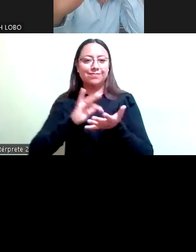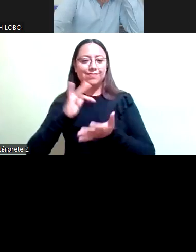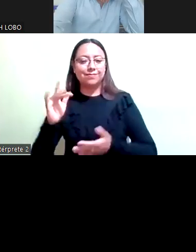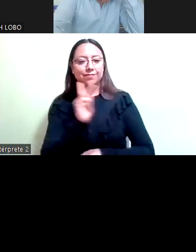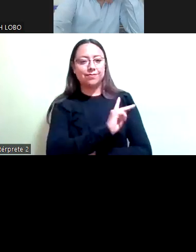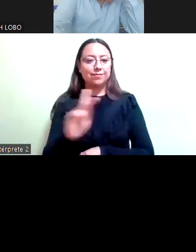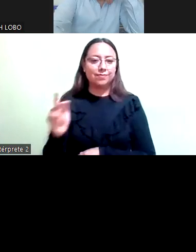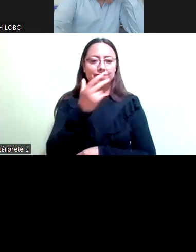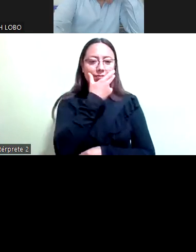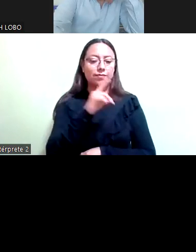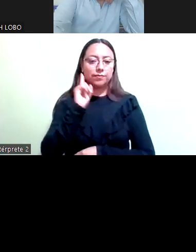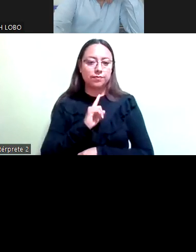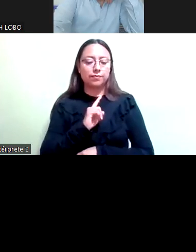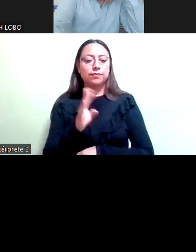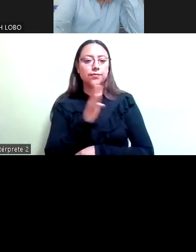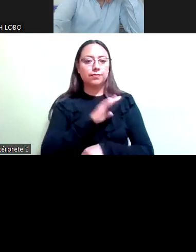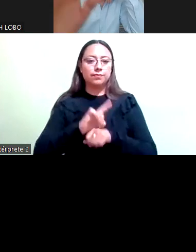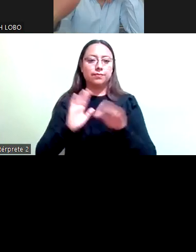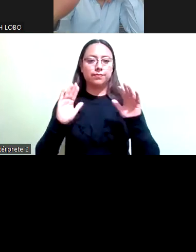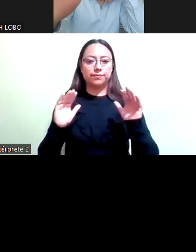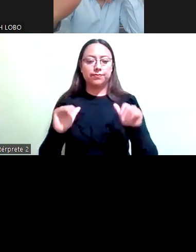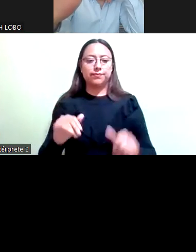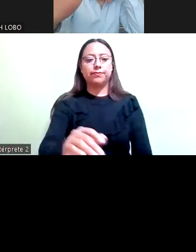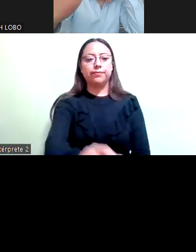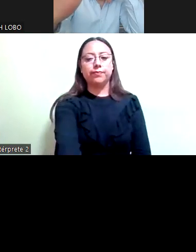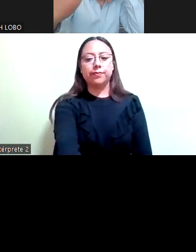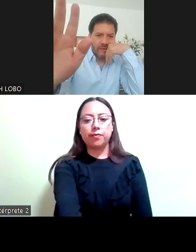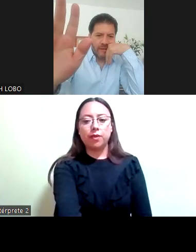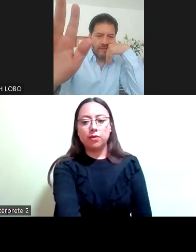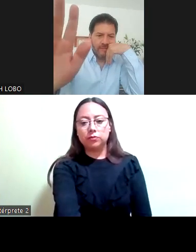todos. Gracias, buenos Gracias. días. Hasta Gracias, luego. Buenos presidente. días. Gracias,